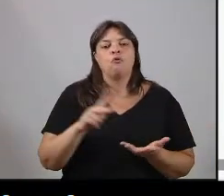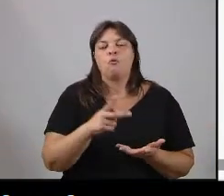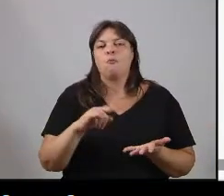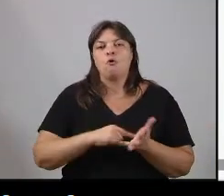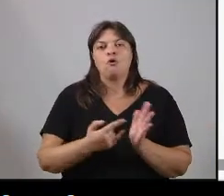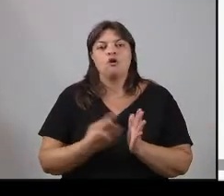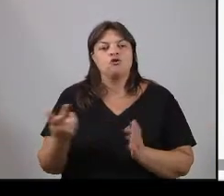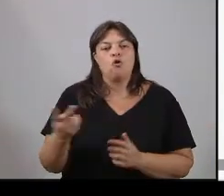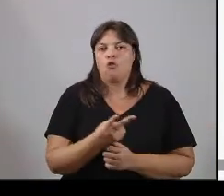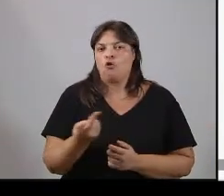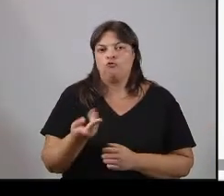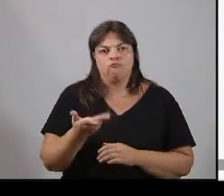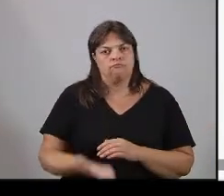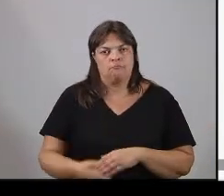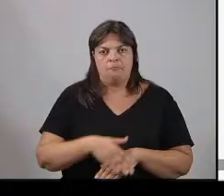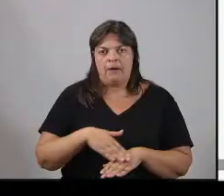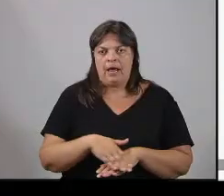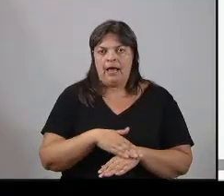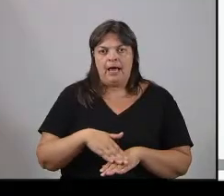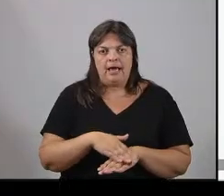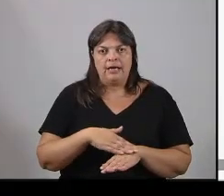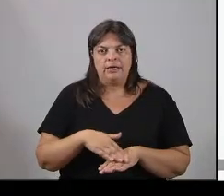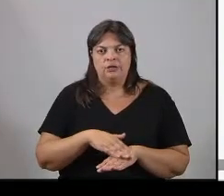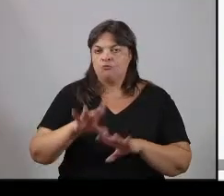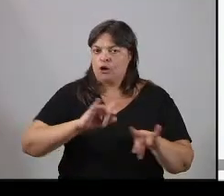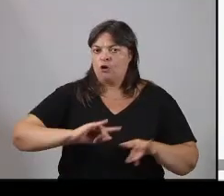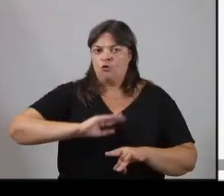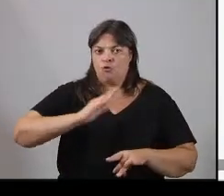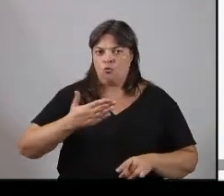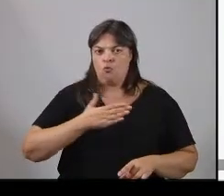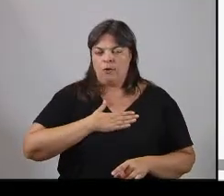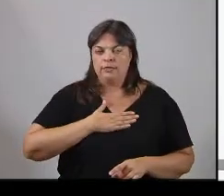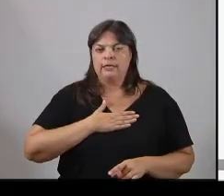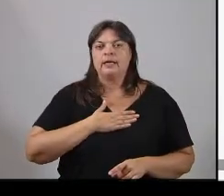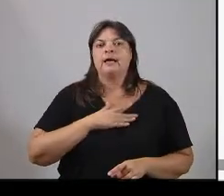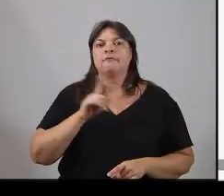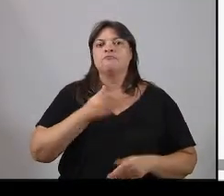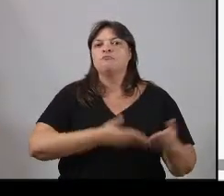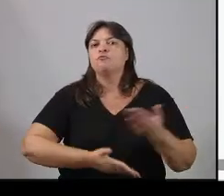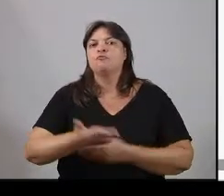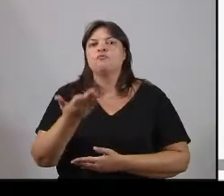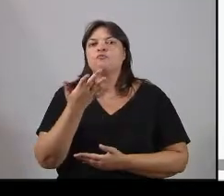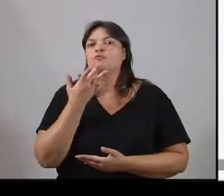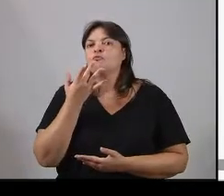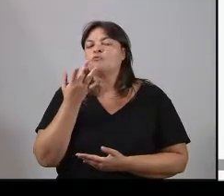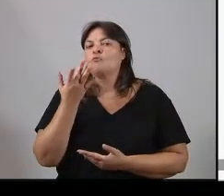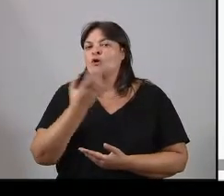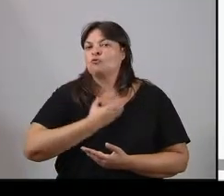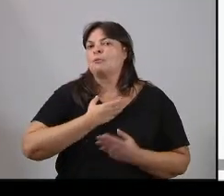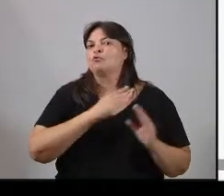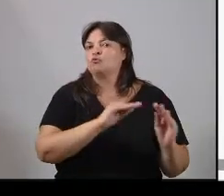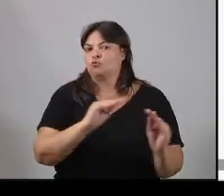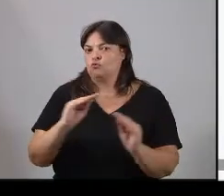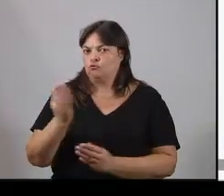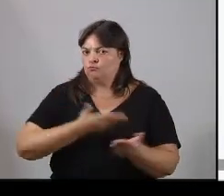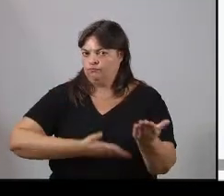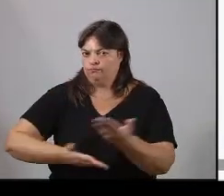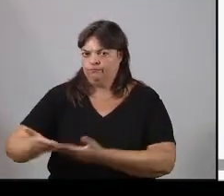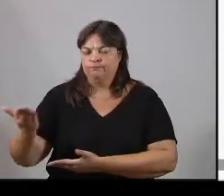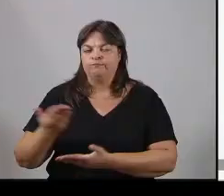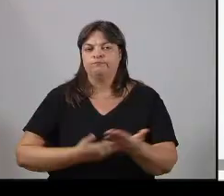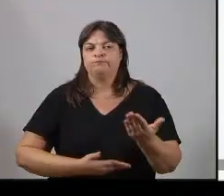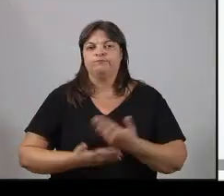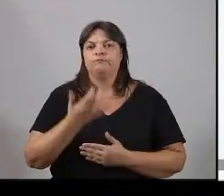proyectos fundamentales, esenciales en nuestra región, en colaboración con esos ayuntamientos. En el caso